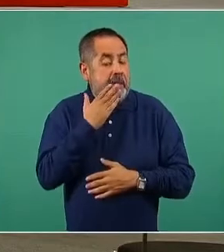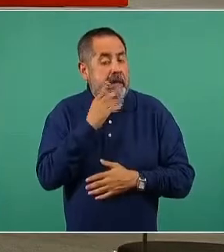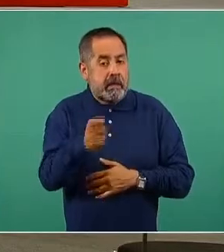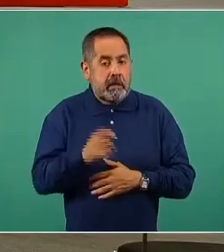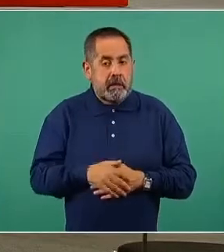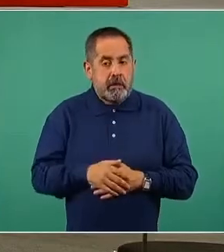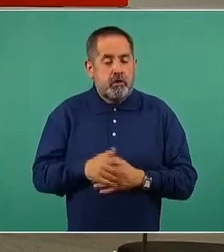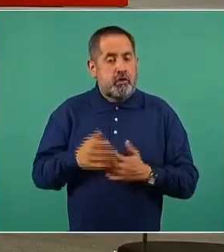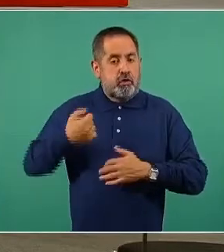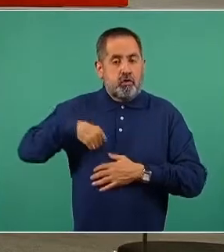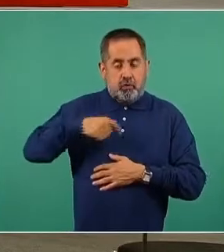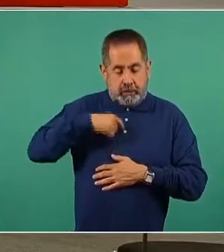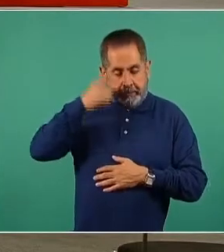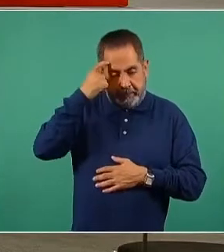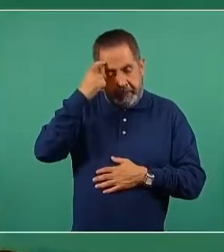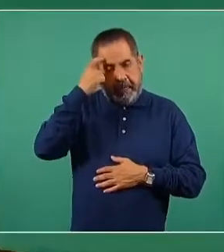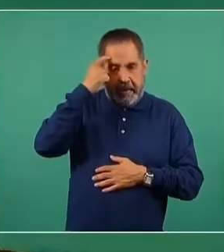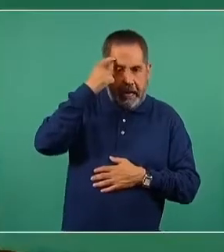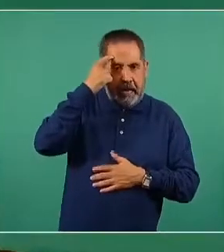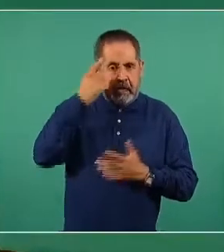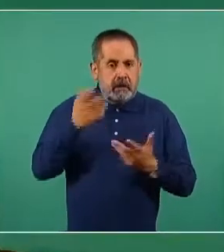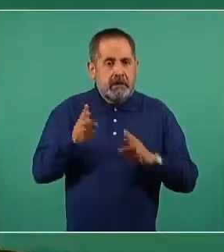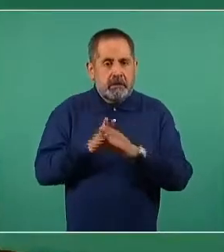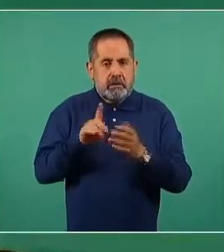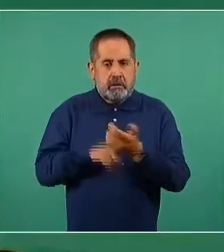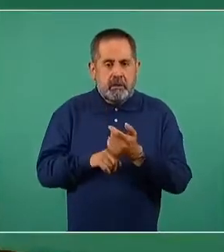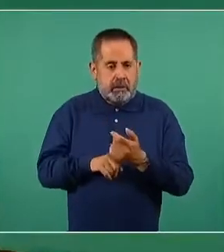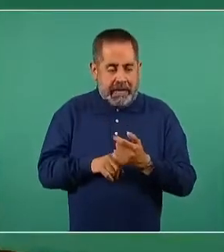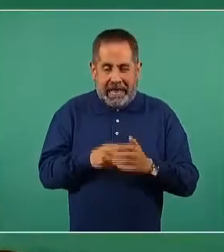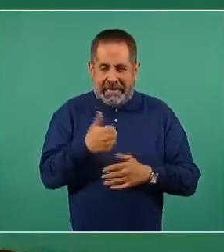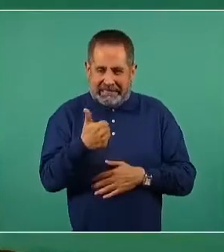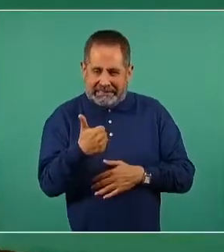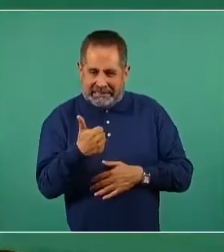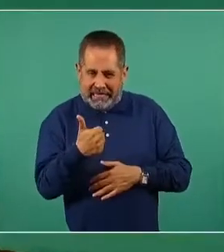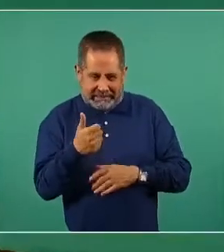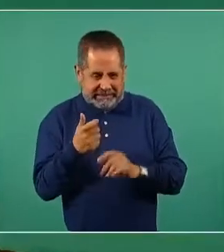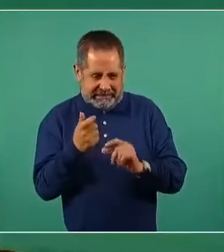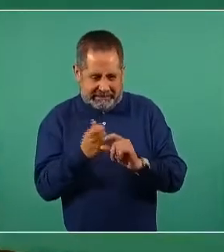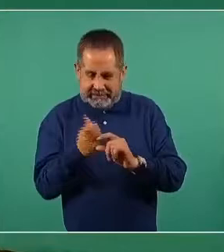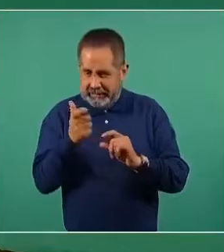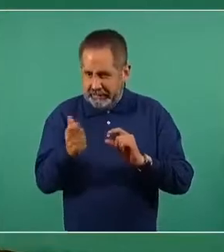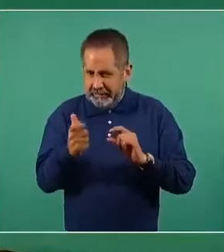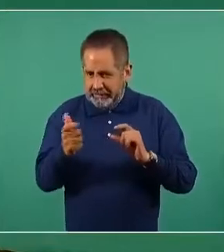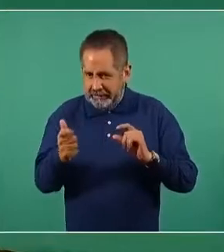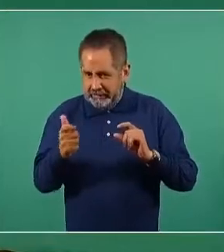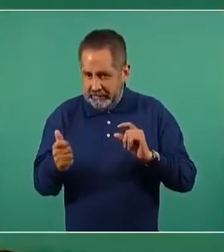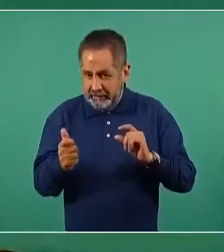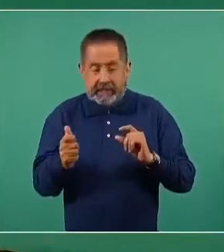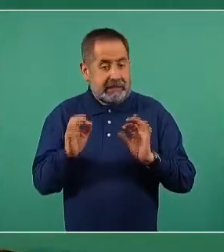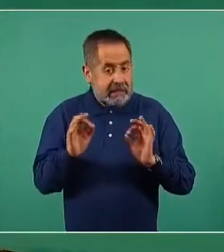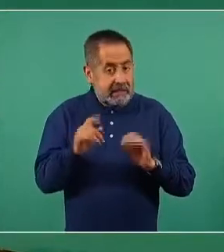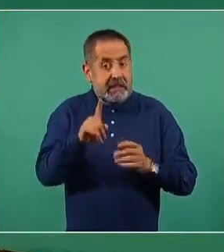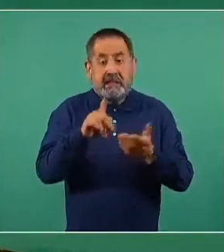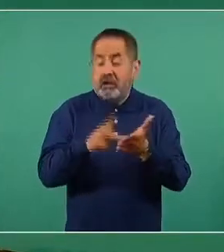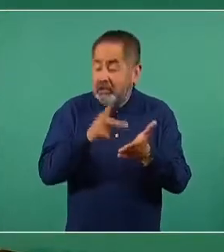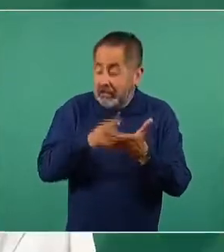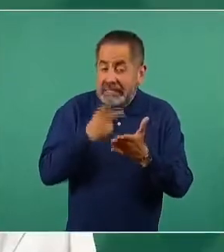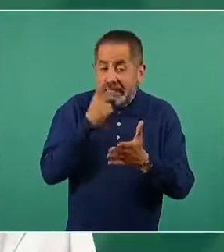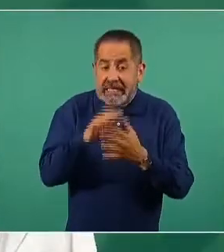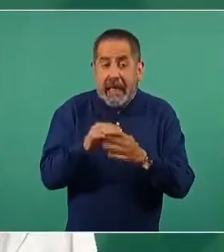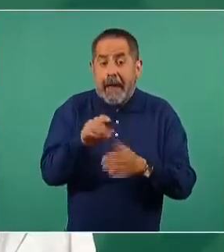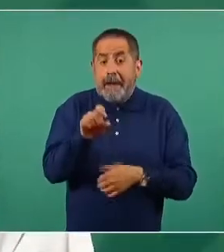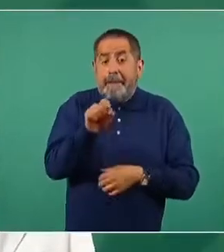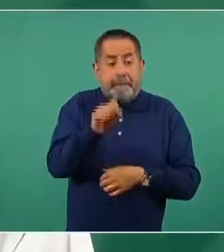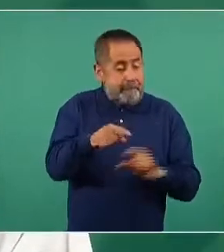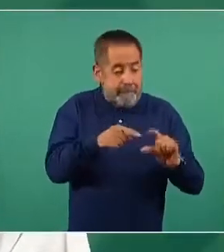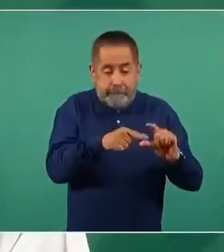el reconocer formalmente que se tenían 6 dosis en vez de 5, insisto y reitero y subrayo, con la